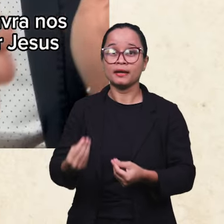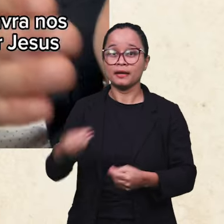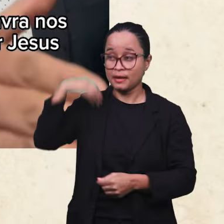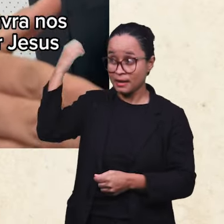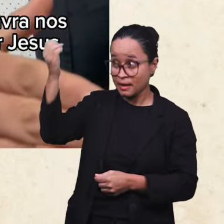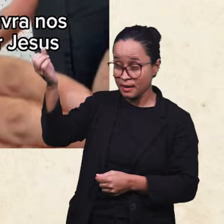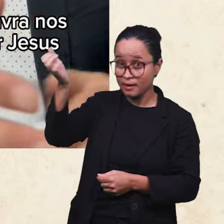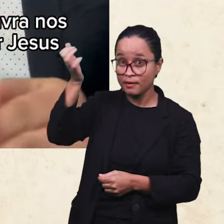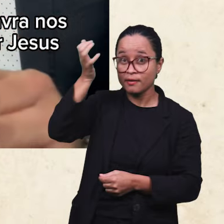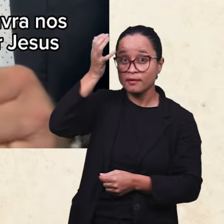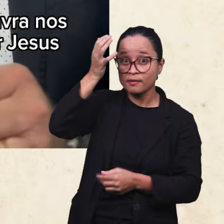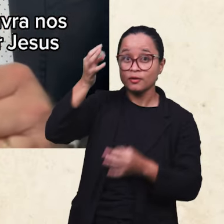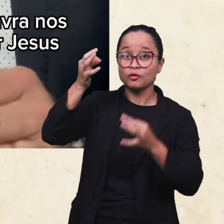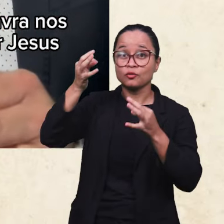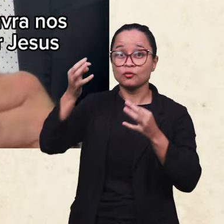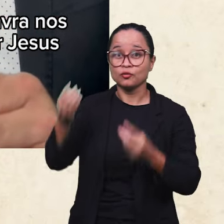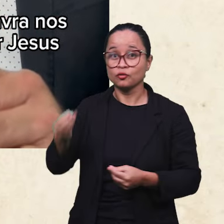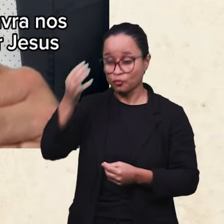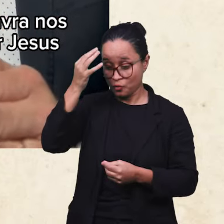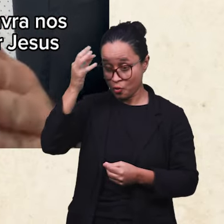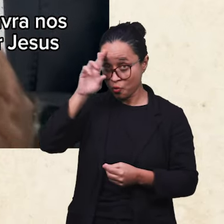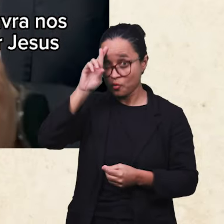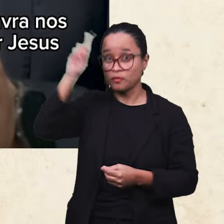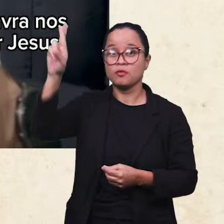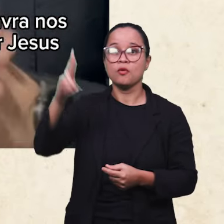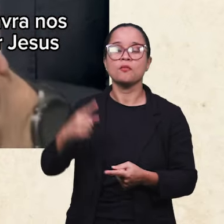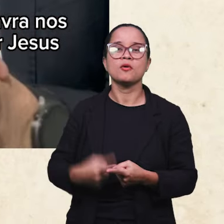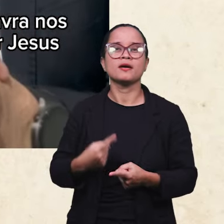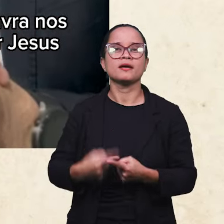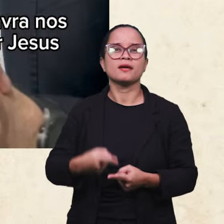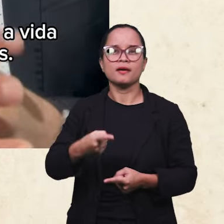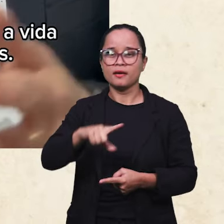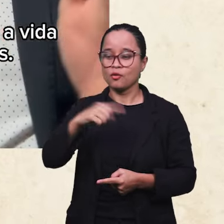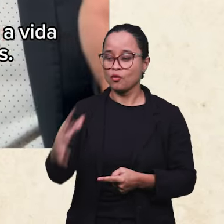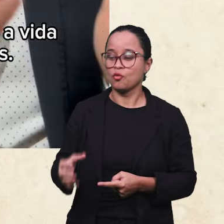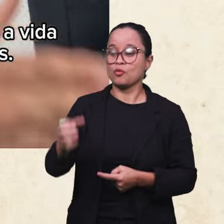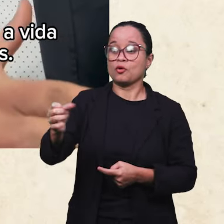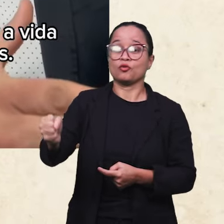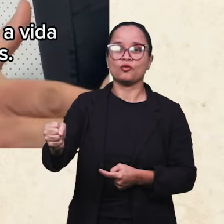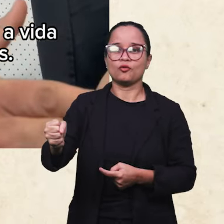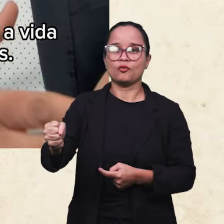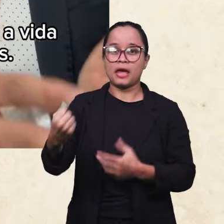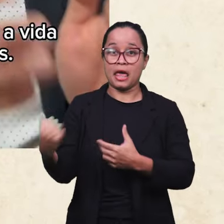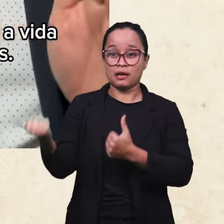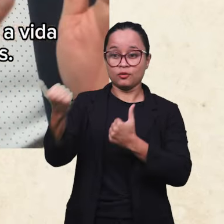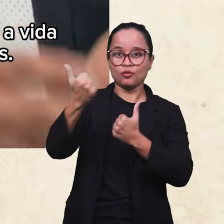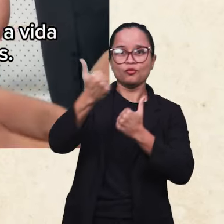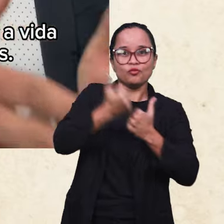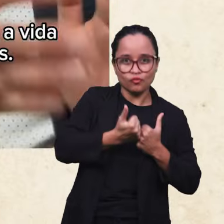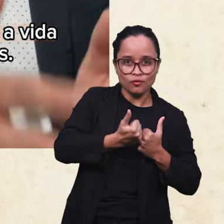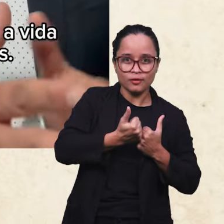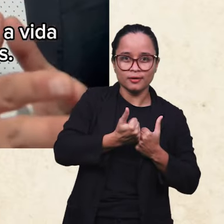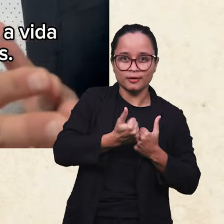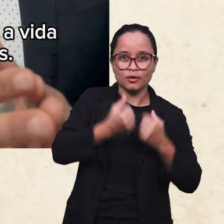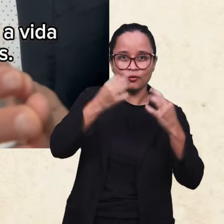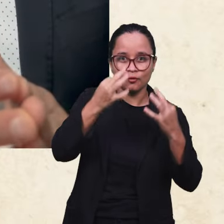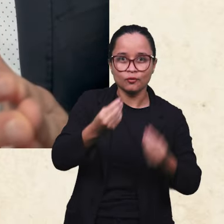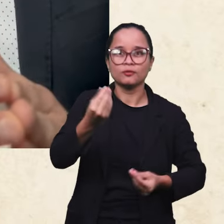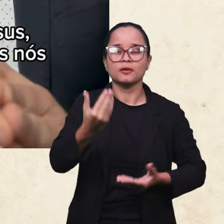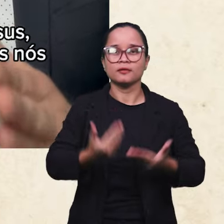pastor que la palabra nos revela como el Señor Jesucristo, porque el buen pastor da la vida por